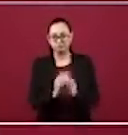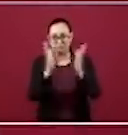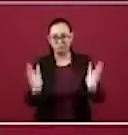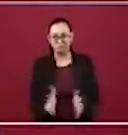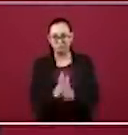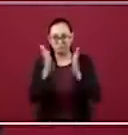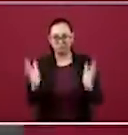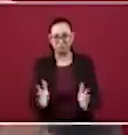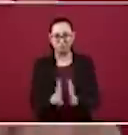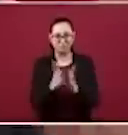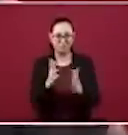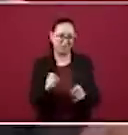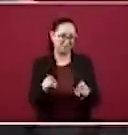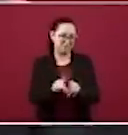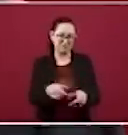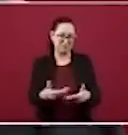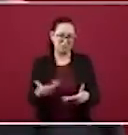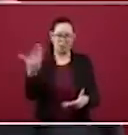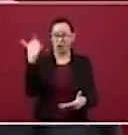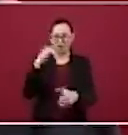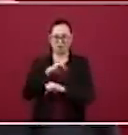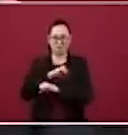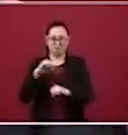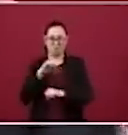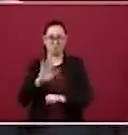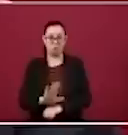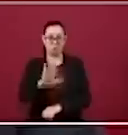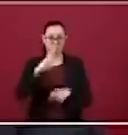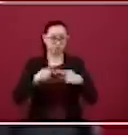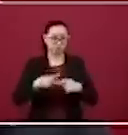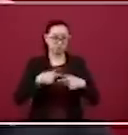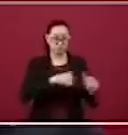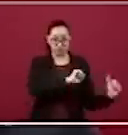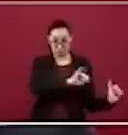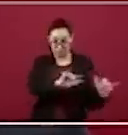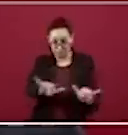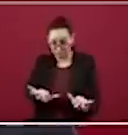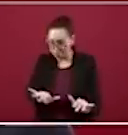parecidas a la fuga que causó la explosión, y ya la gente no está.